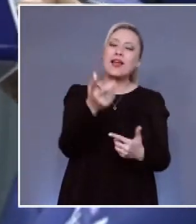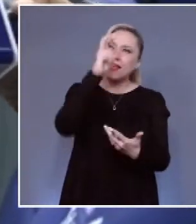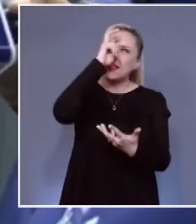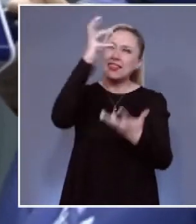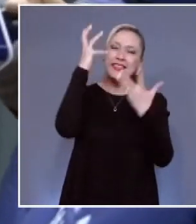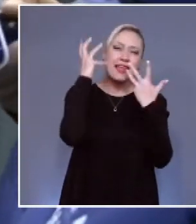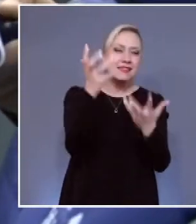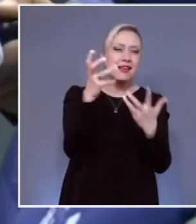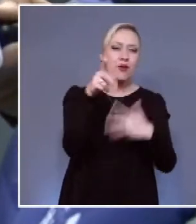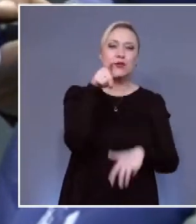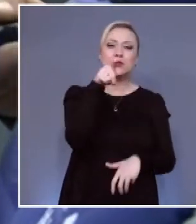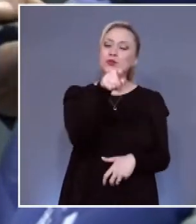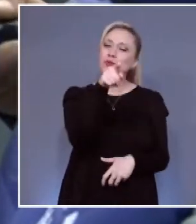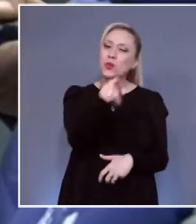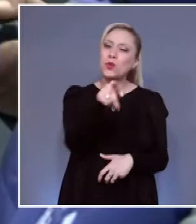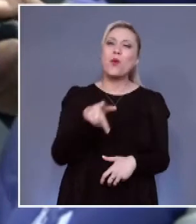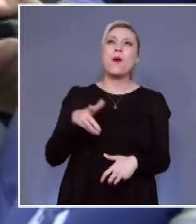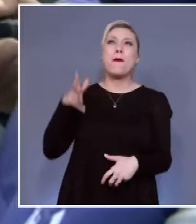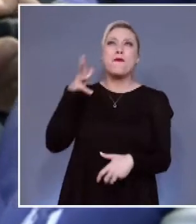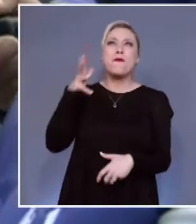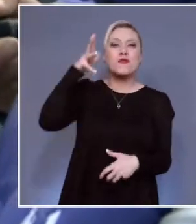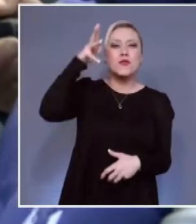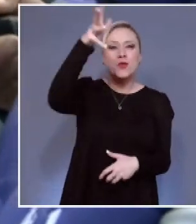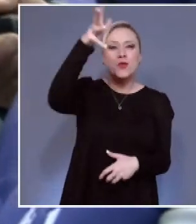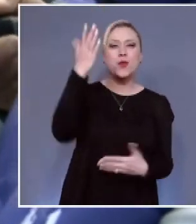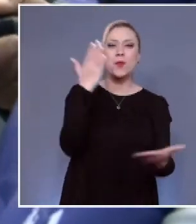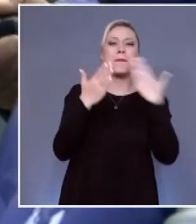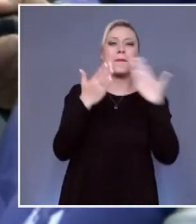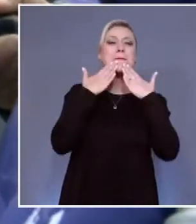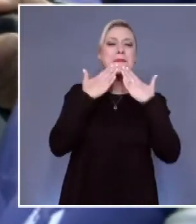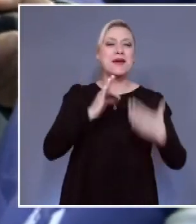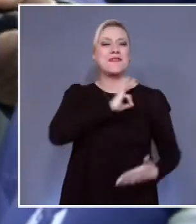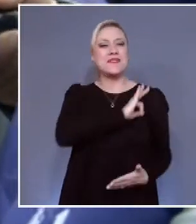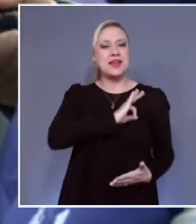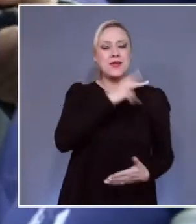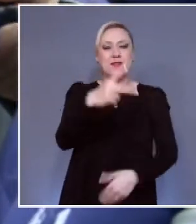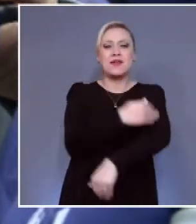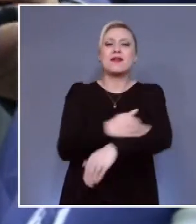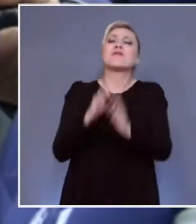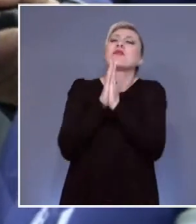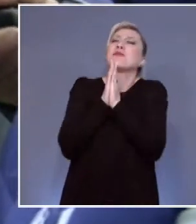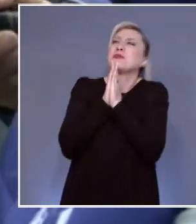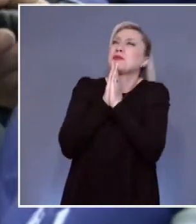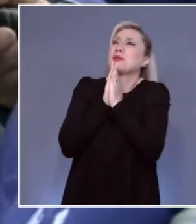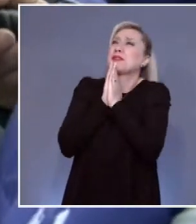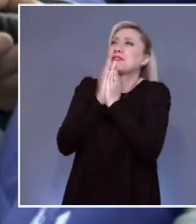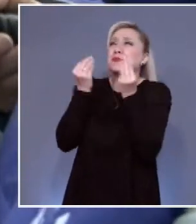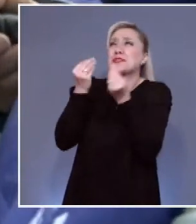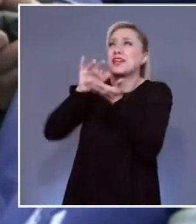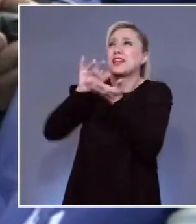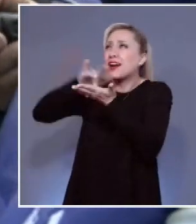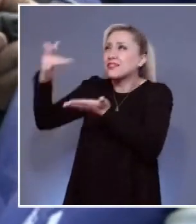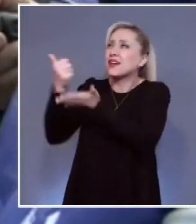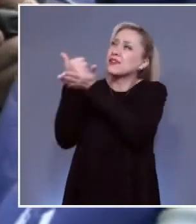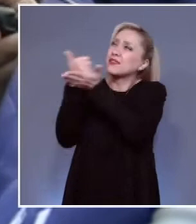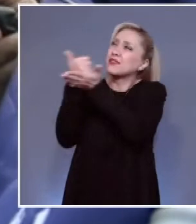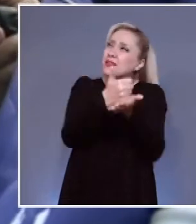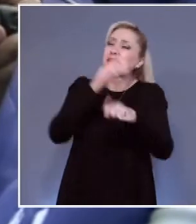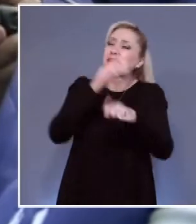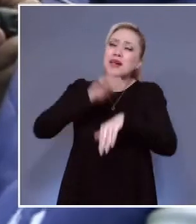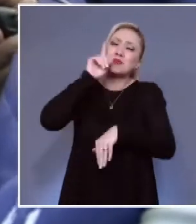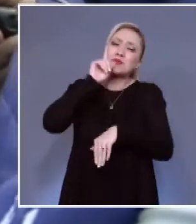toda su familia. Muchas gracias por su apoyo, licenciado. Sígalo haciendo, por favor, porque hay muchas mujeres que lo necesitan, por favor.